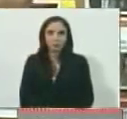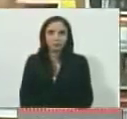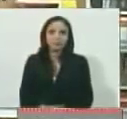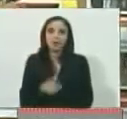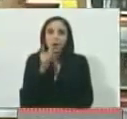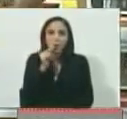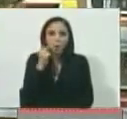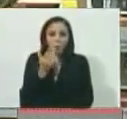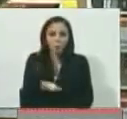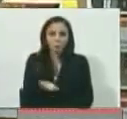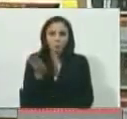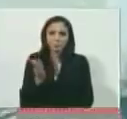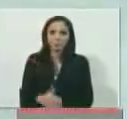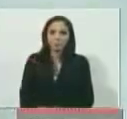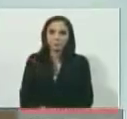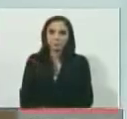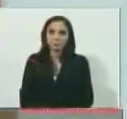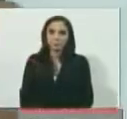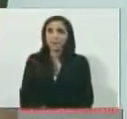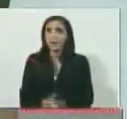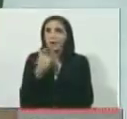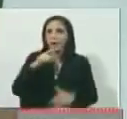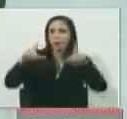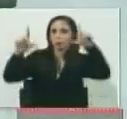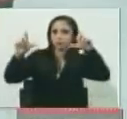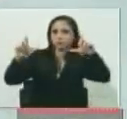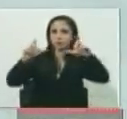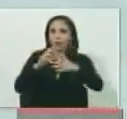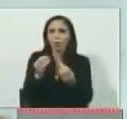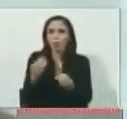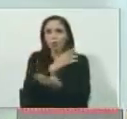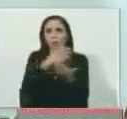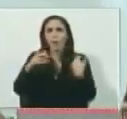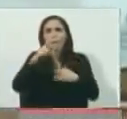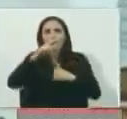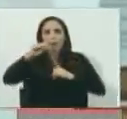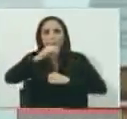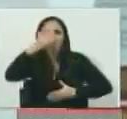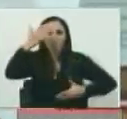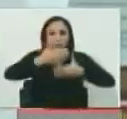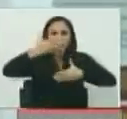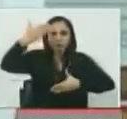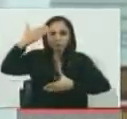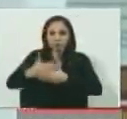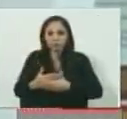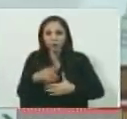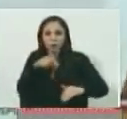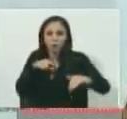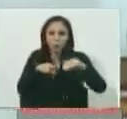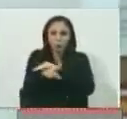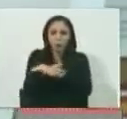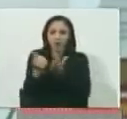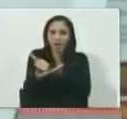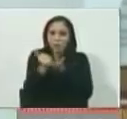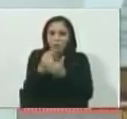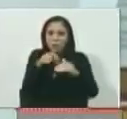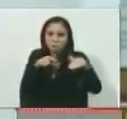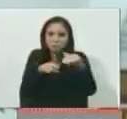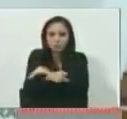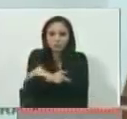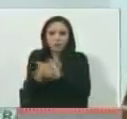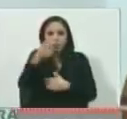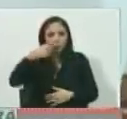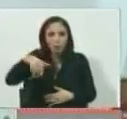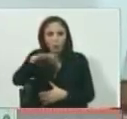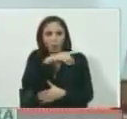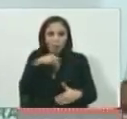Narco Rubio. Esta es la imagen aérea de cómo Maduro se ha movido para bloquear la entrada de ayuda humanitaria para el pueblo de